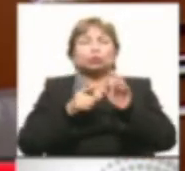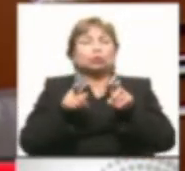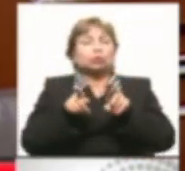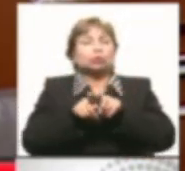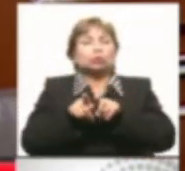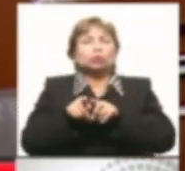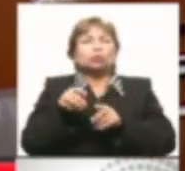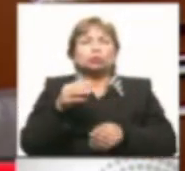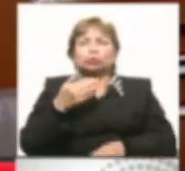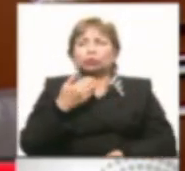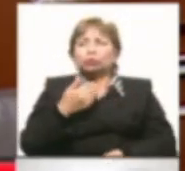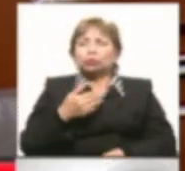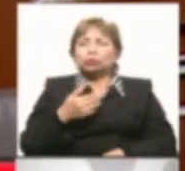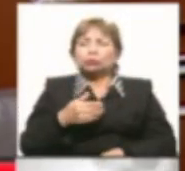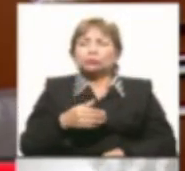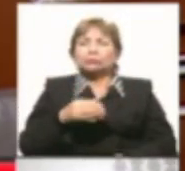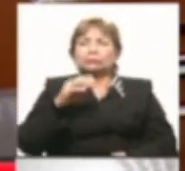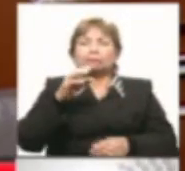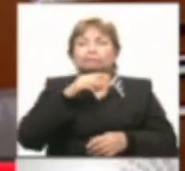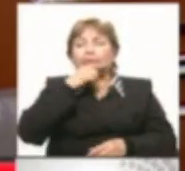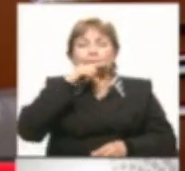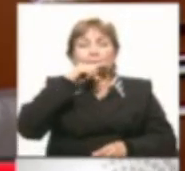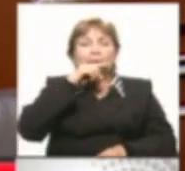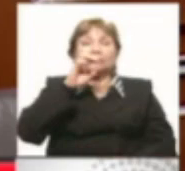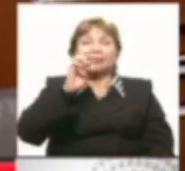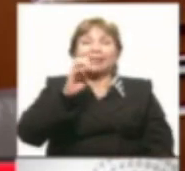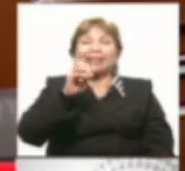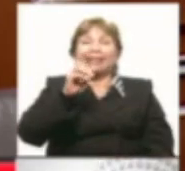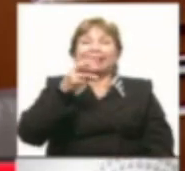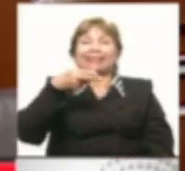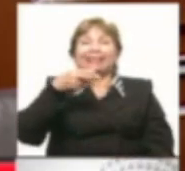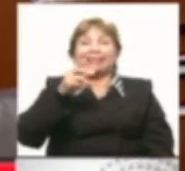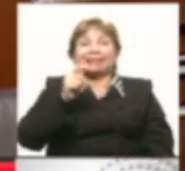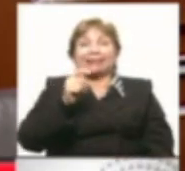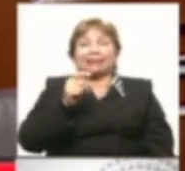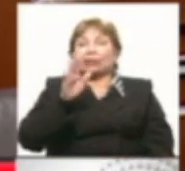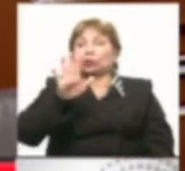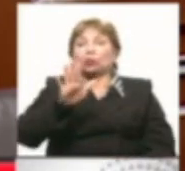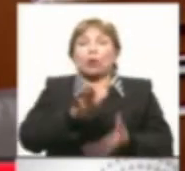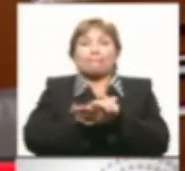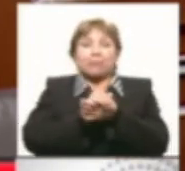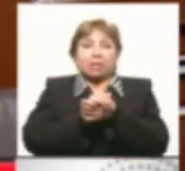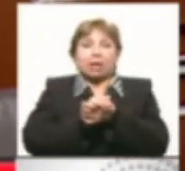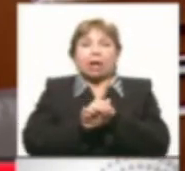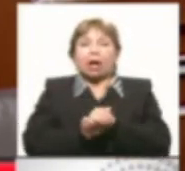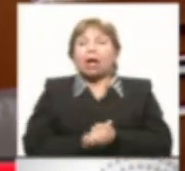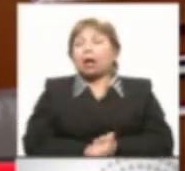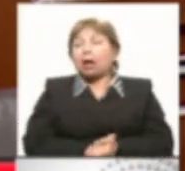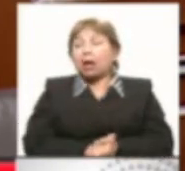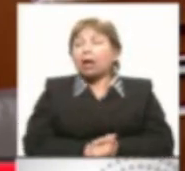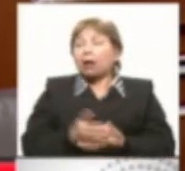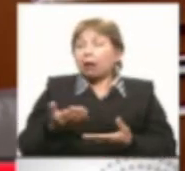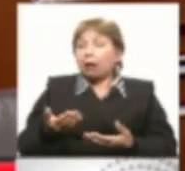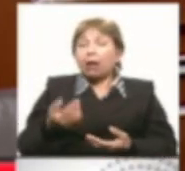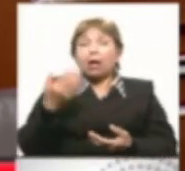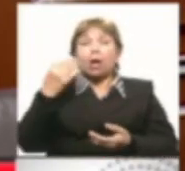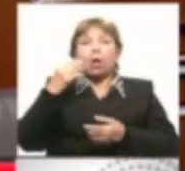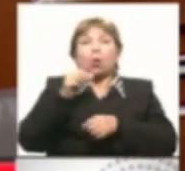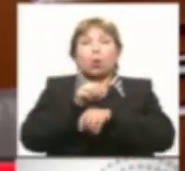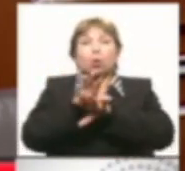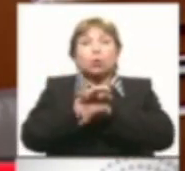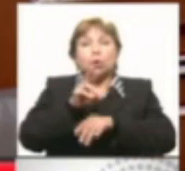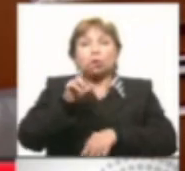como la camarada Edith, que era su gran amiga. En julio del